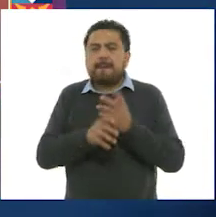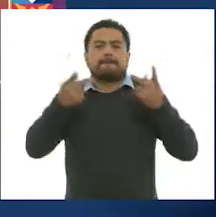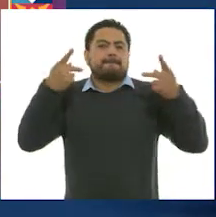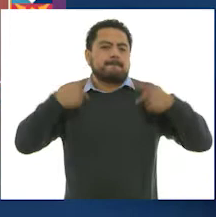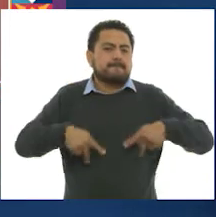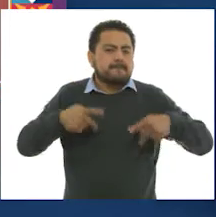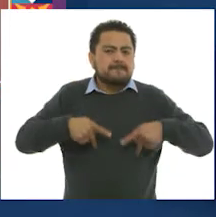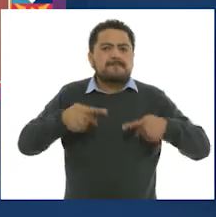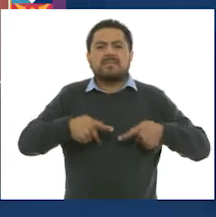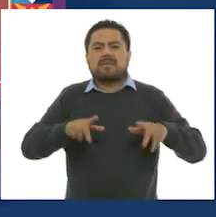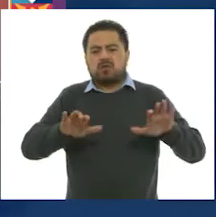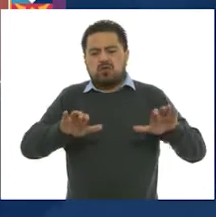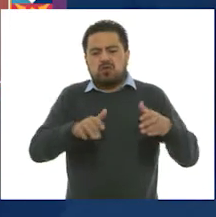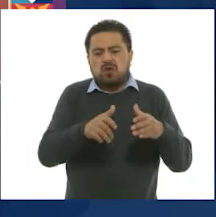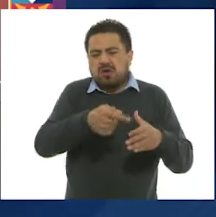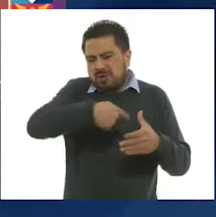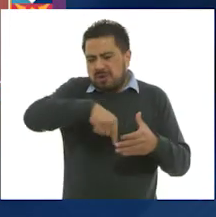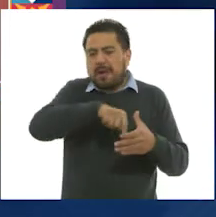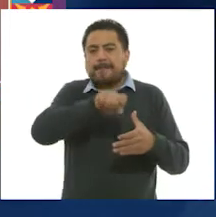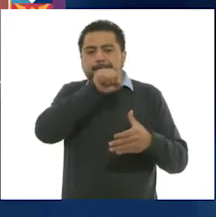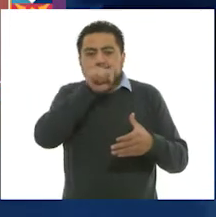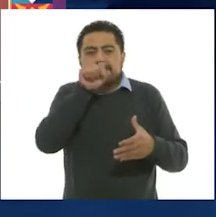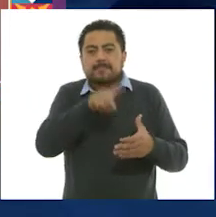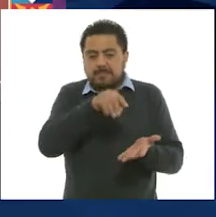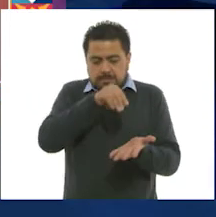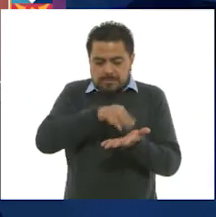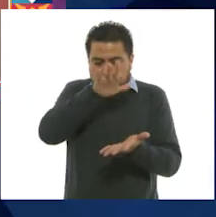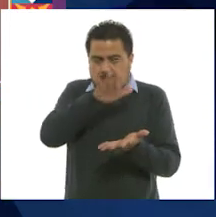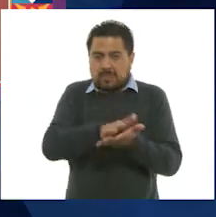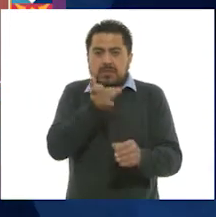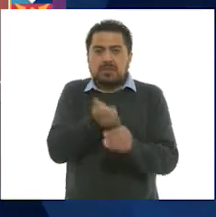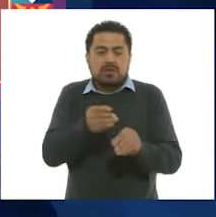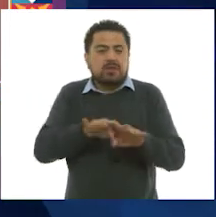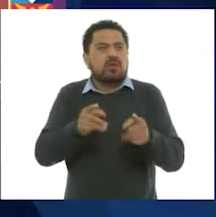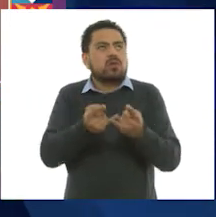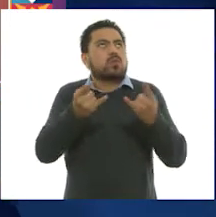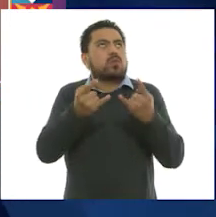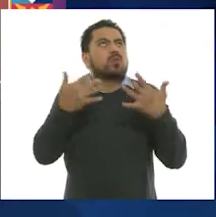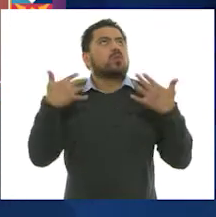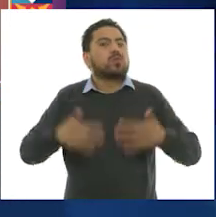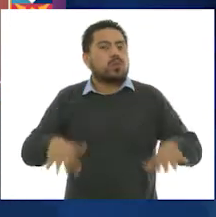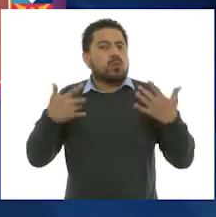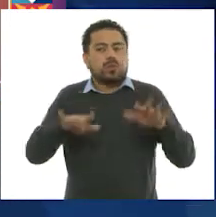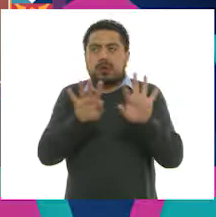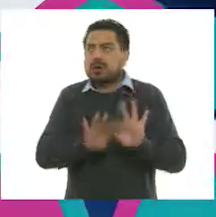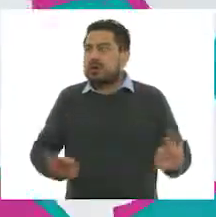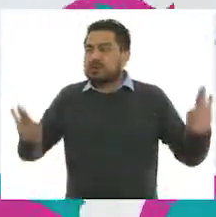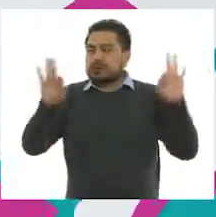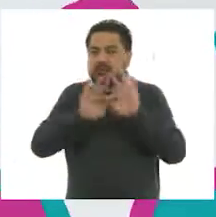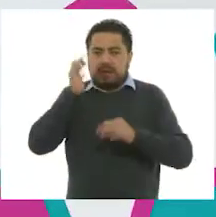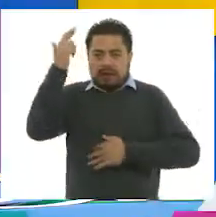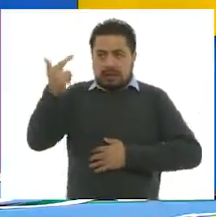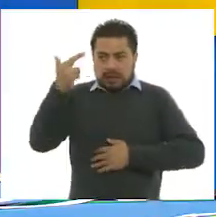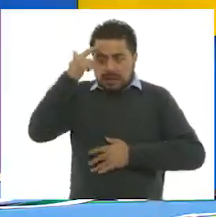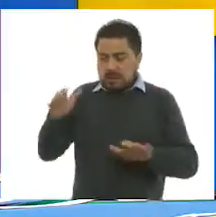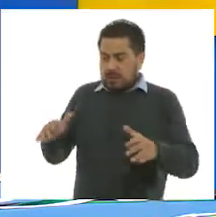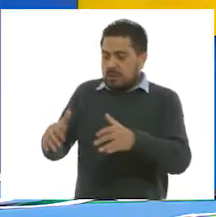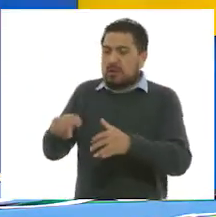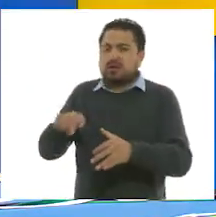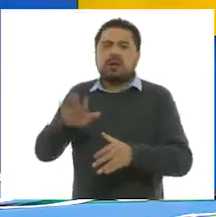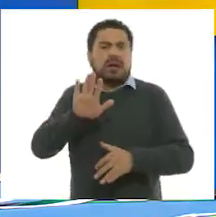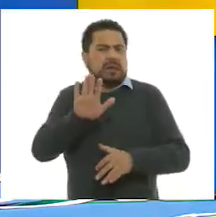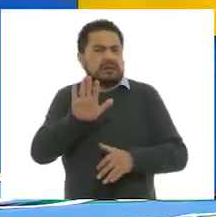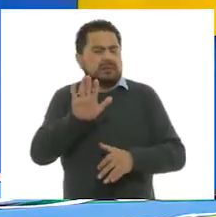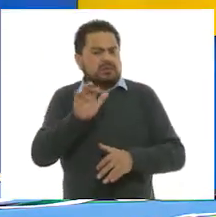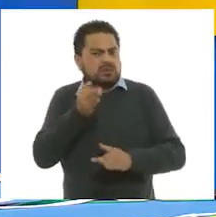personas, tributos, pero también registrar datos históricos y relevantes del imperio. A ver, respetable amauta,